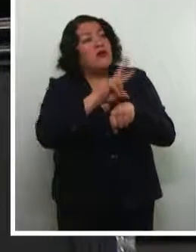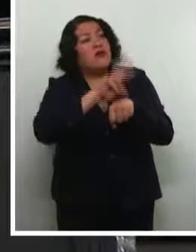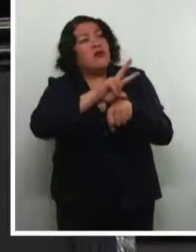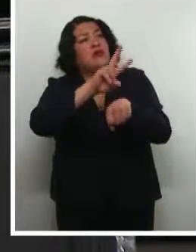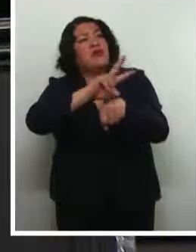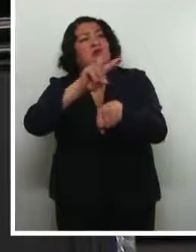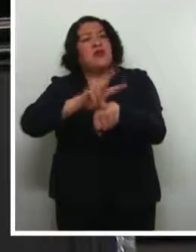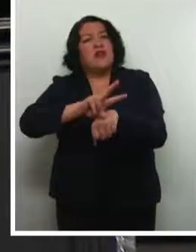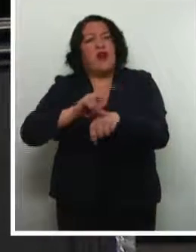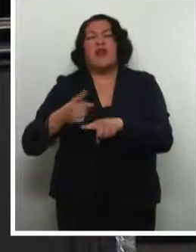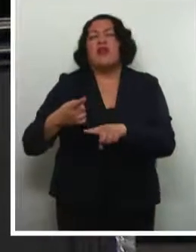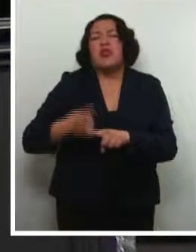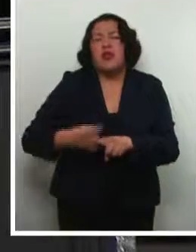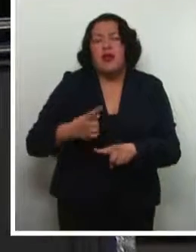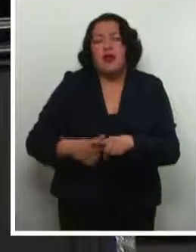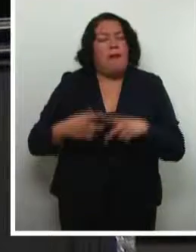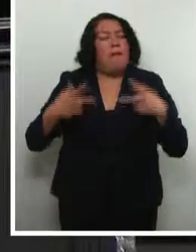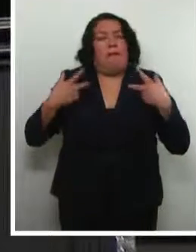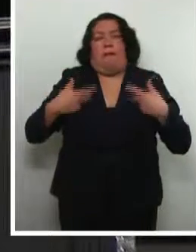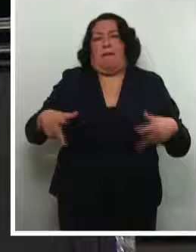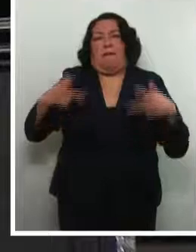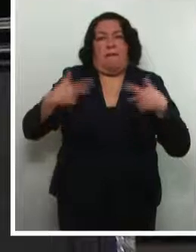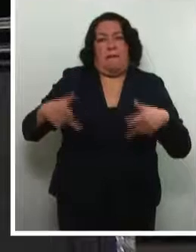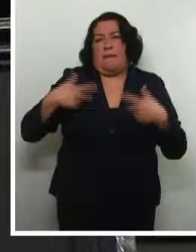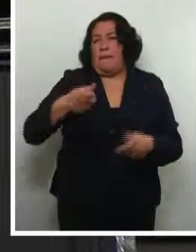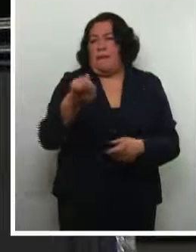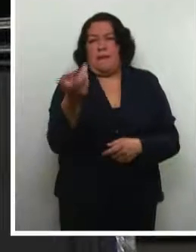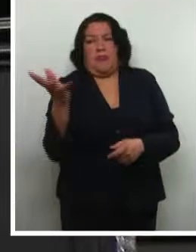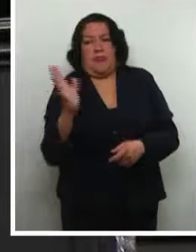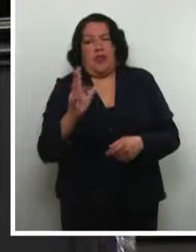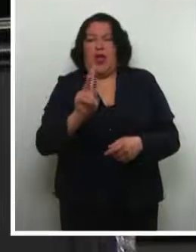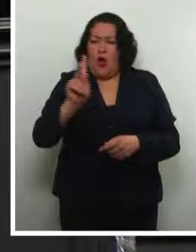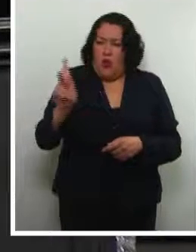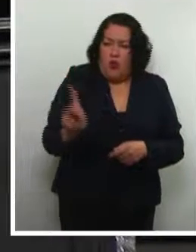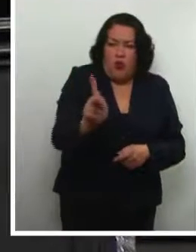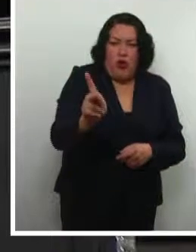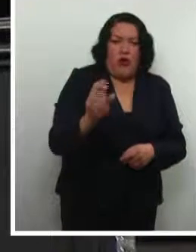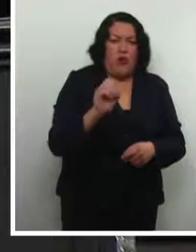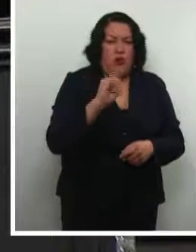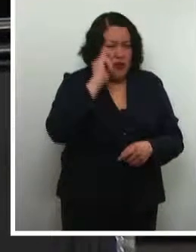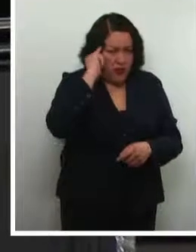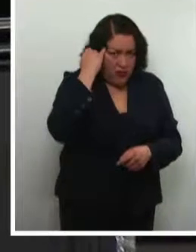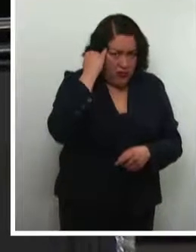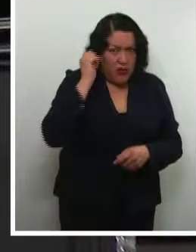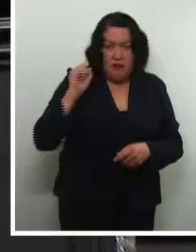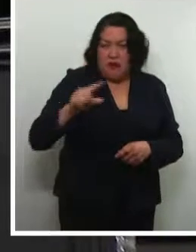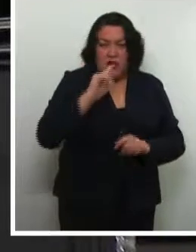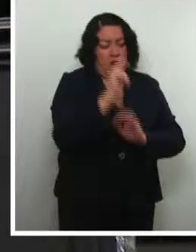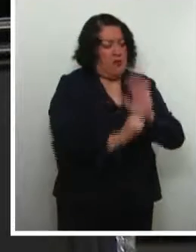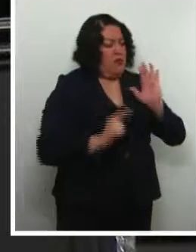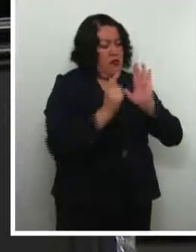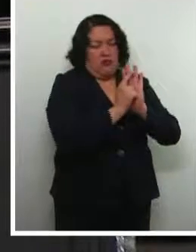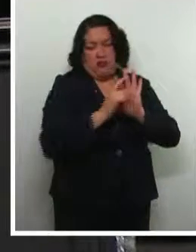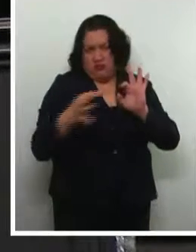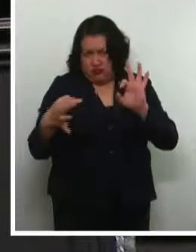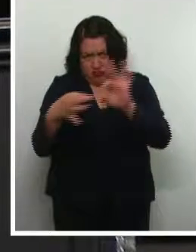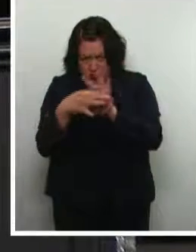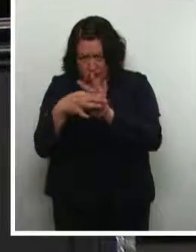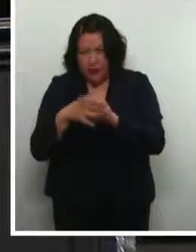la supervisión de los ciudadanos, pueblos y comunidades en los términos que establezca la